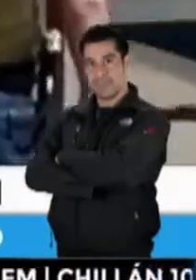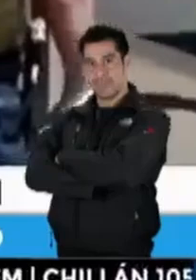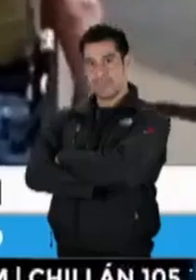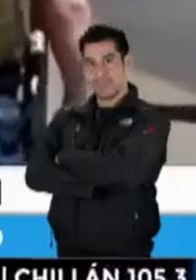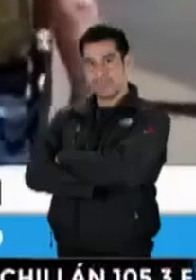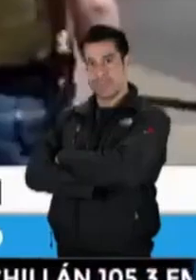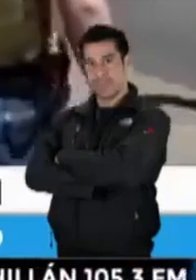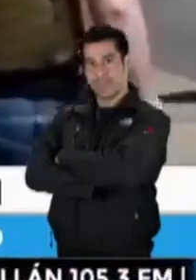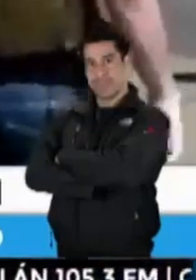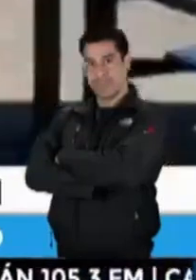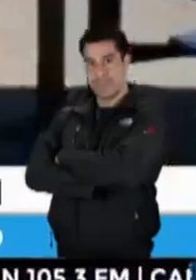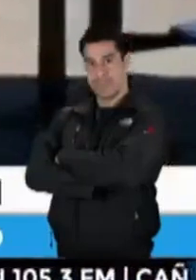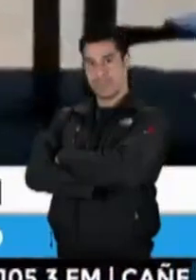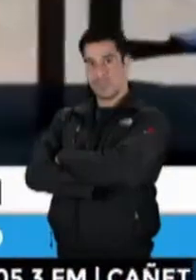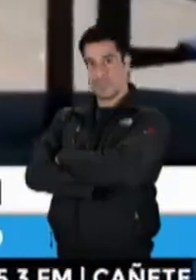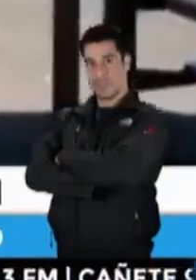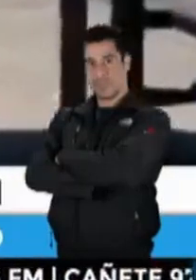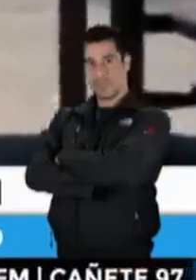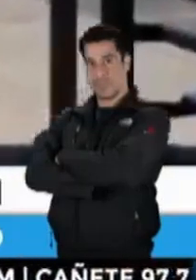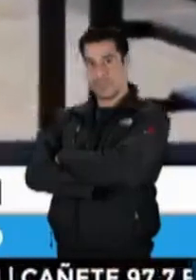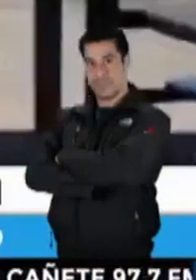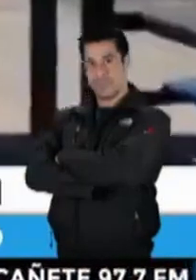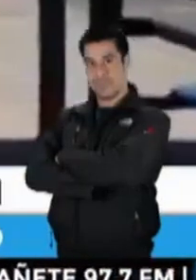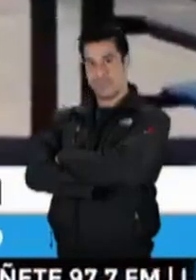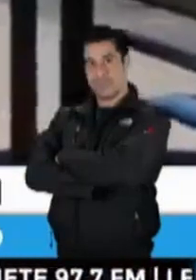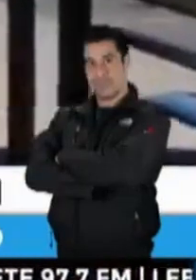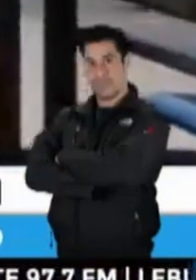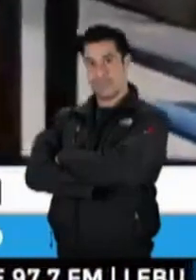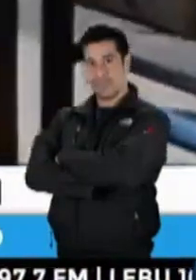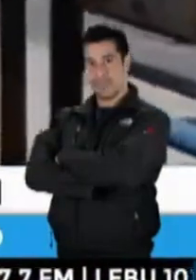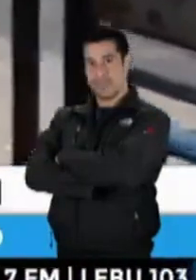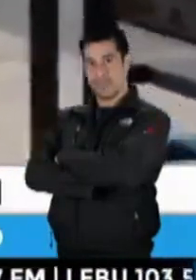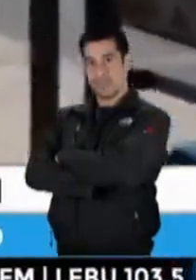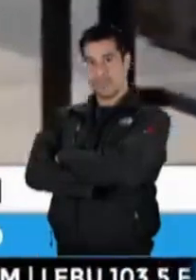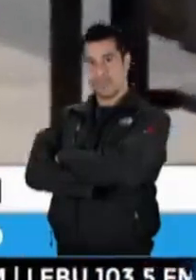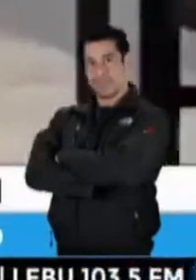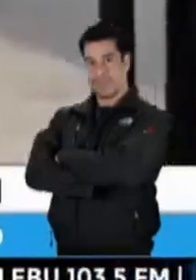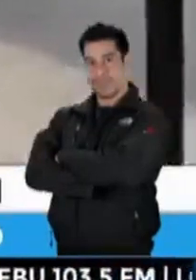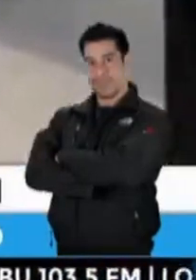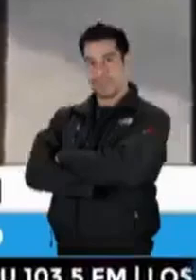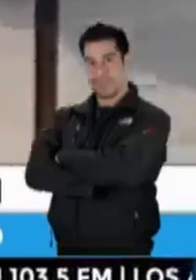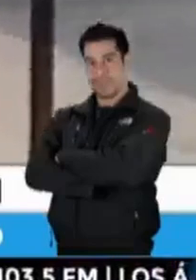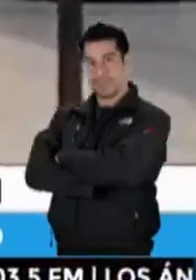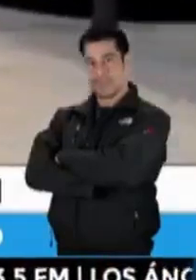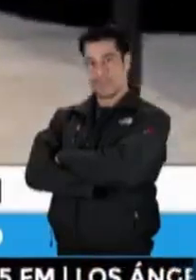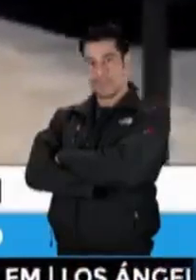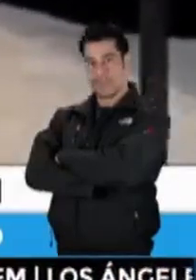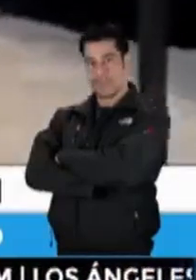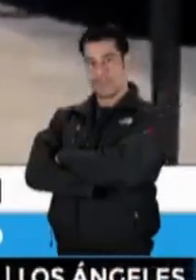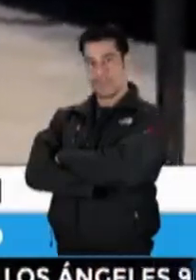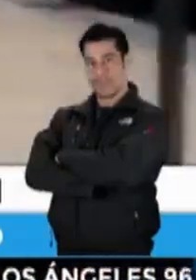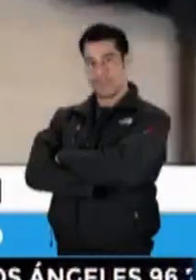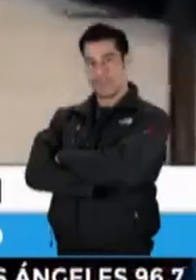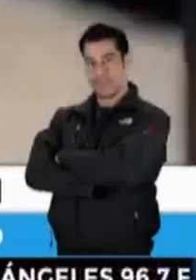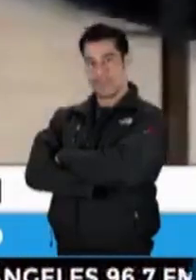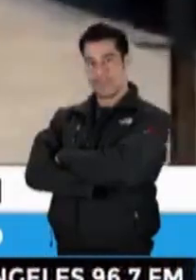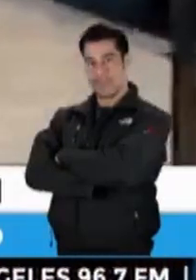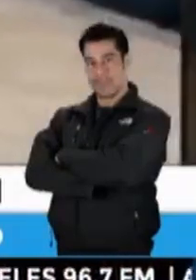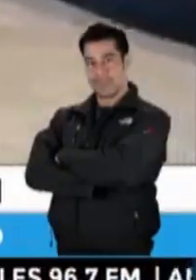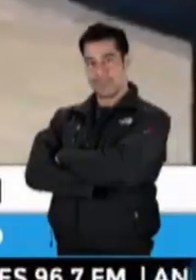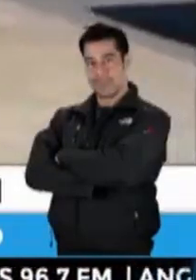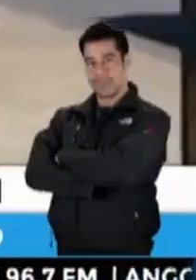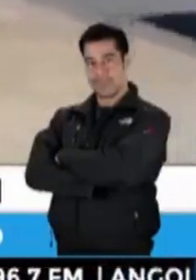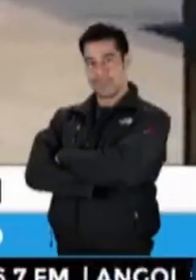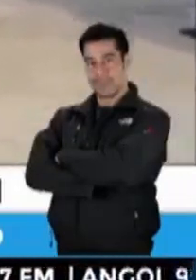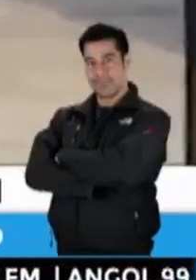que pudiese indagar más antecedentes sobre las circunstancias de cómo ocurrió esta balacera. Y acá, mientras la Brigada de Homicidios trabaja en la